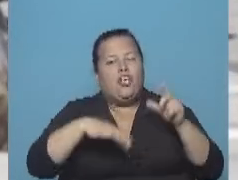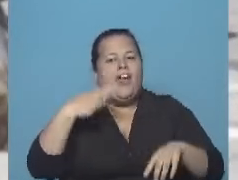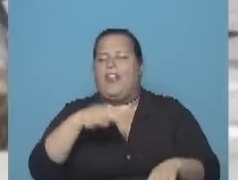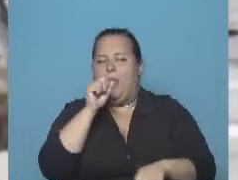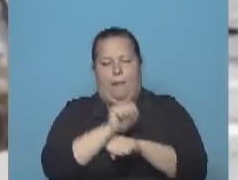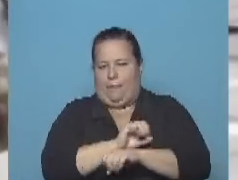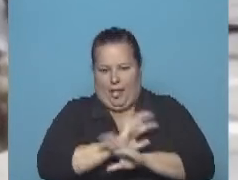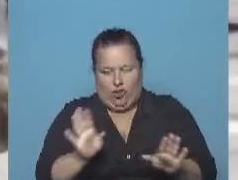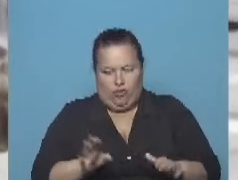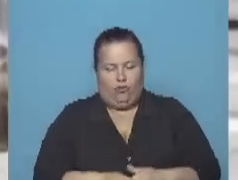donde tiene que estar